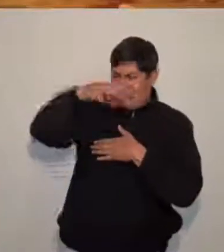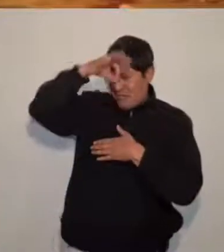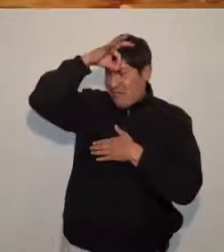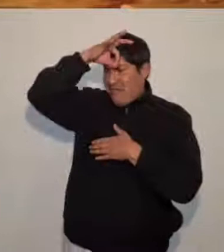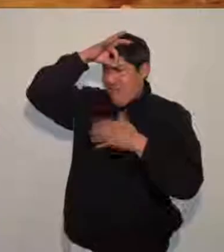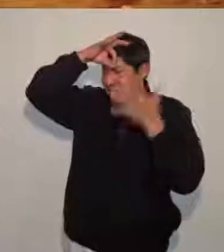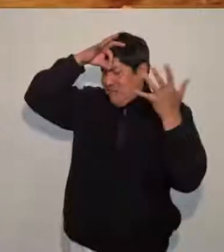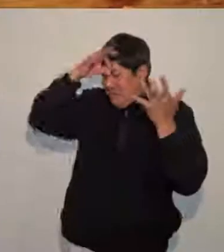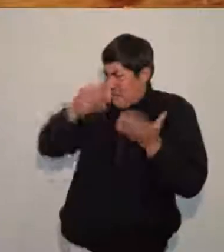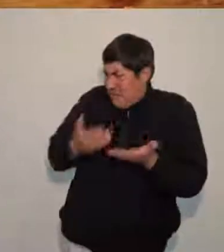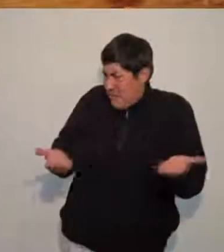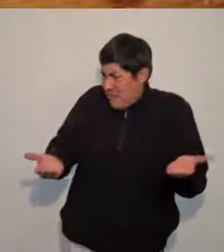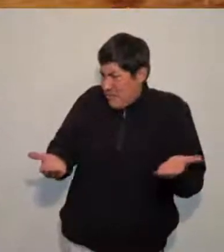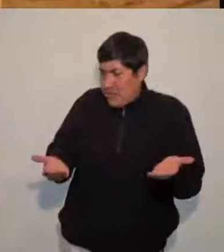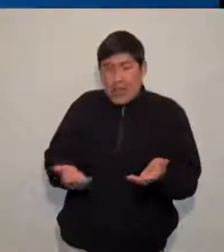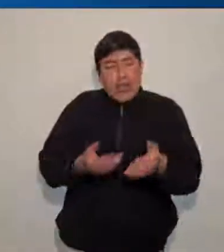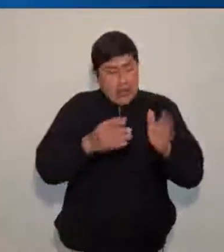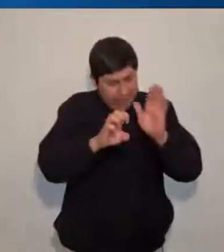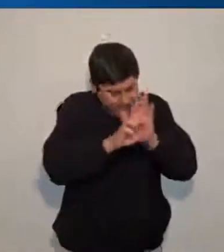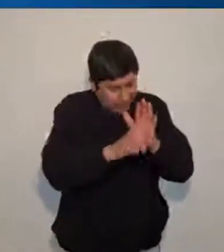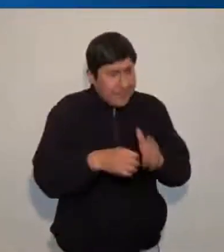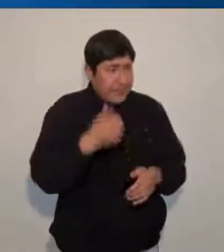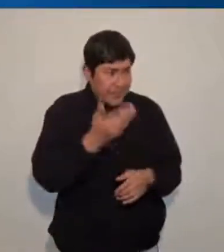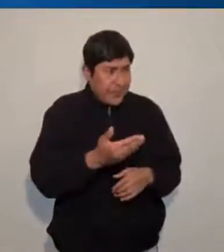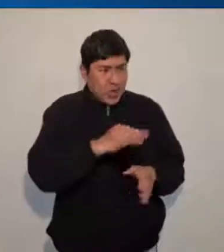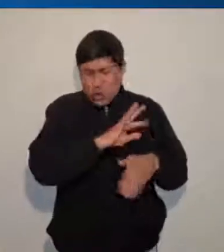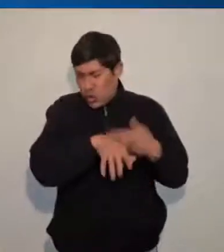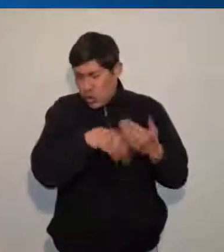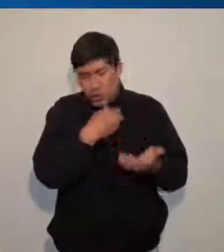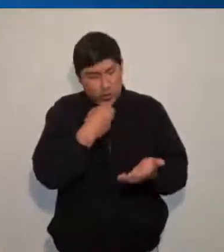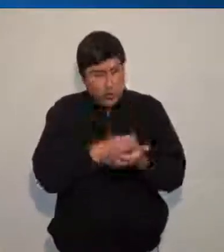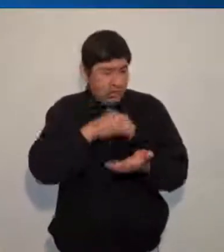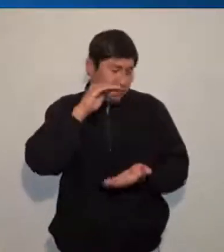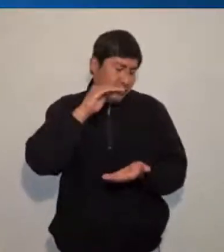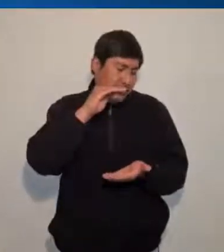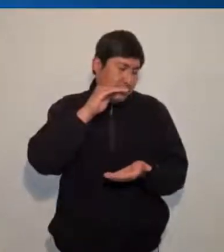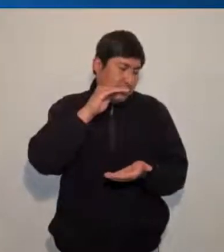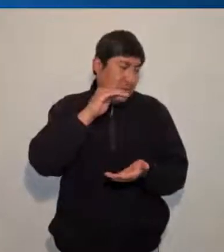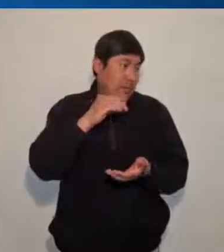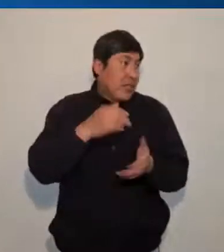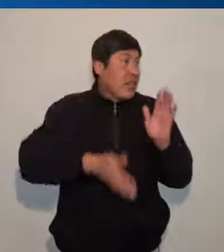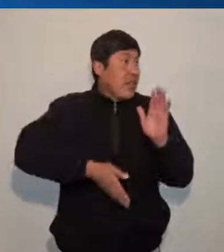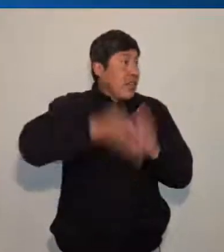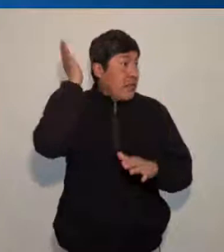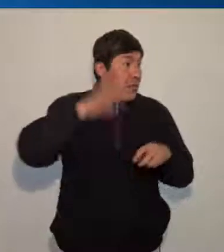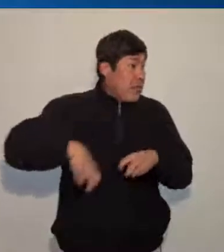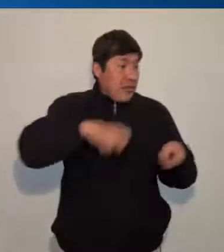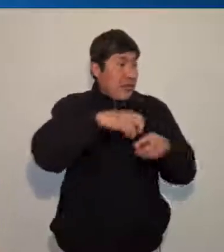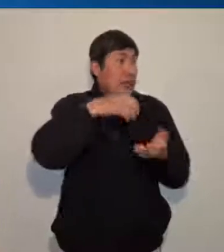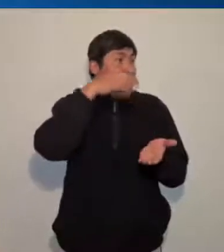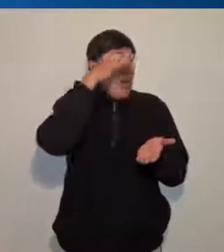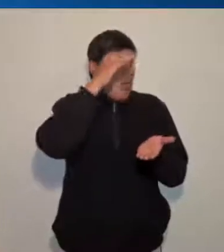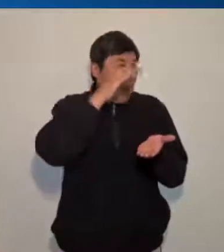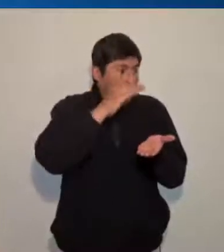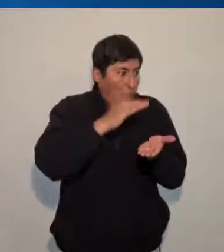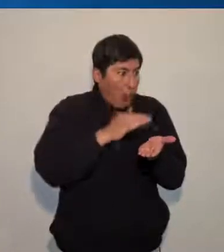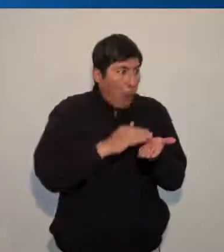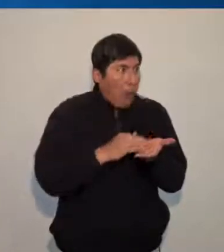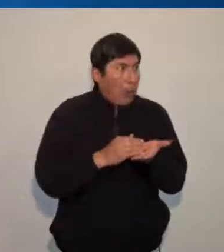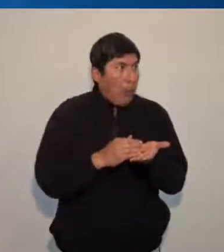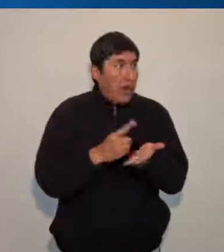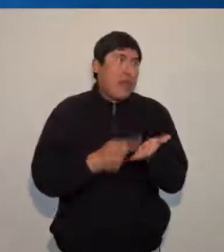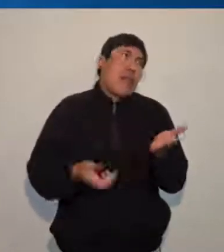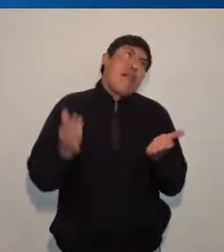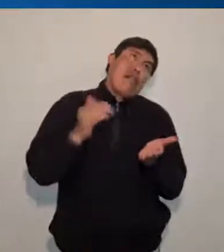no sé de esas cosas, hijo. Digamos que usted tiene toda esta plata ahorrada. Si se va de viaje, se lo gasta todo. Y